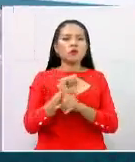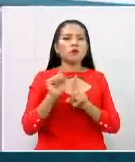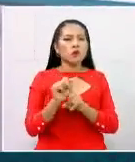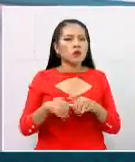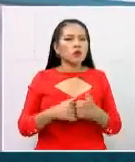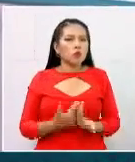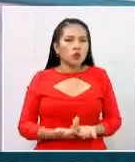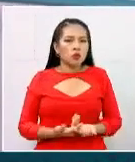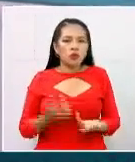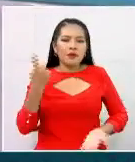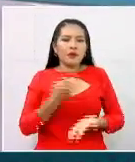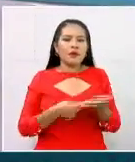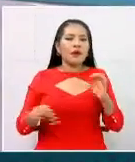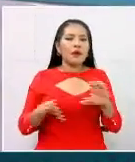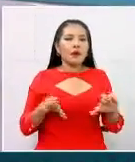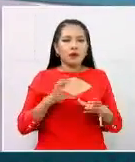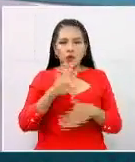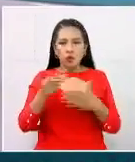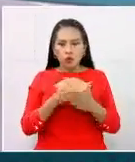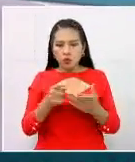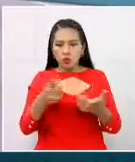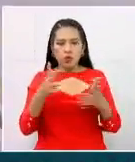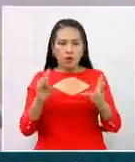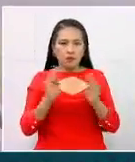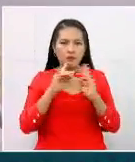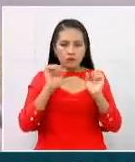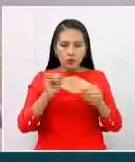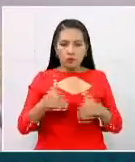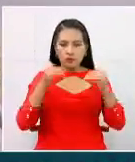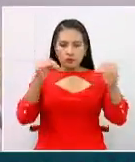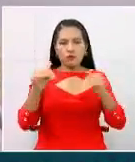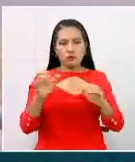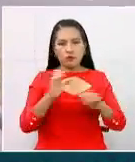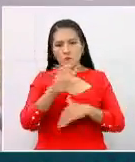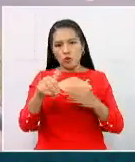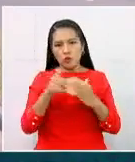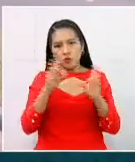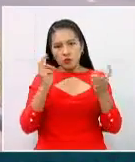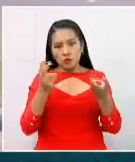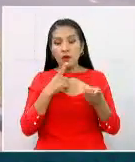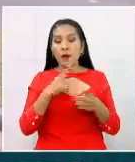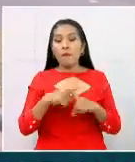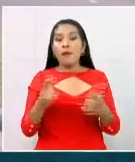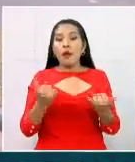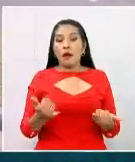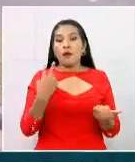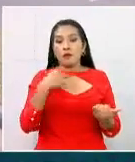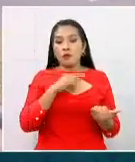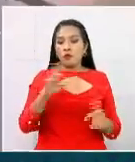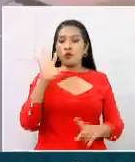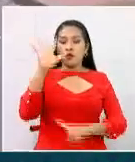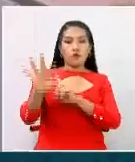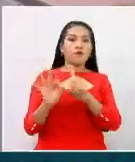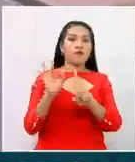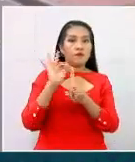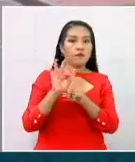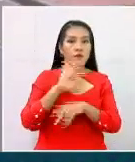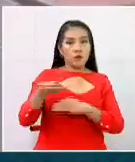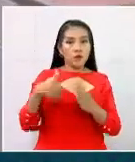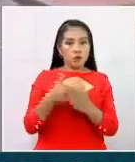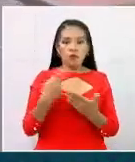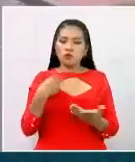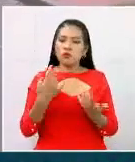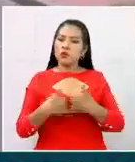medidas van a tomar si es que ellos consideran ser afectados. Pero por lo menos desde nuestra confederación nosotros vamos a seguir